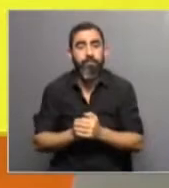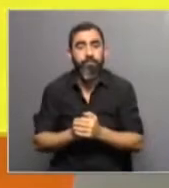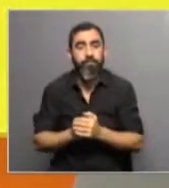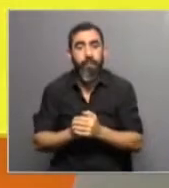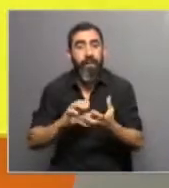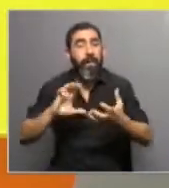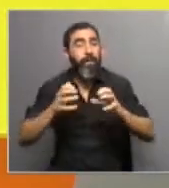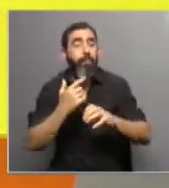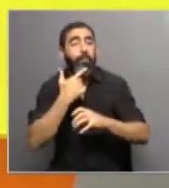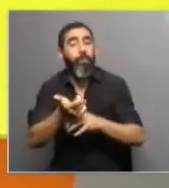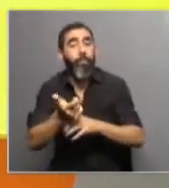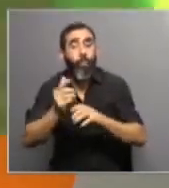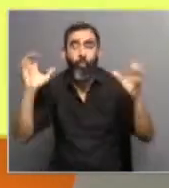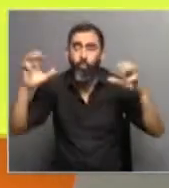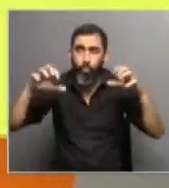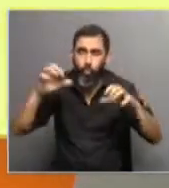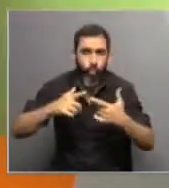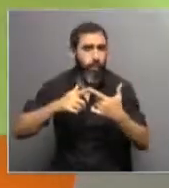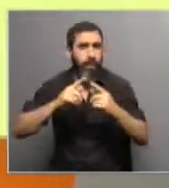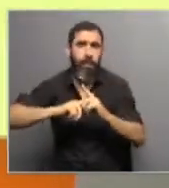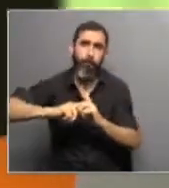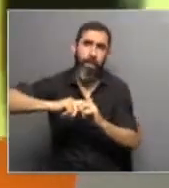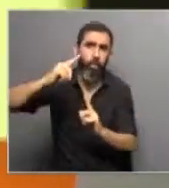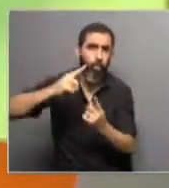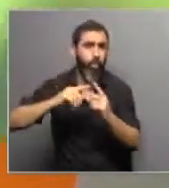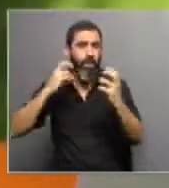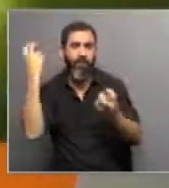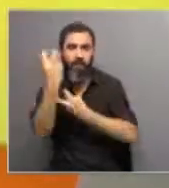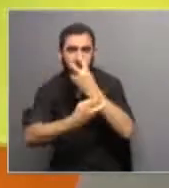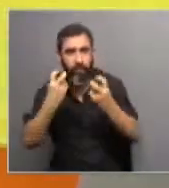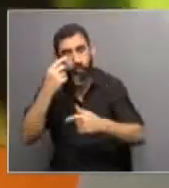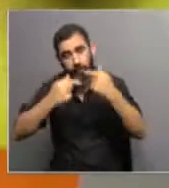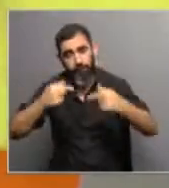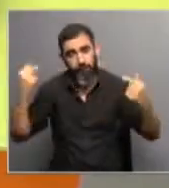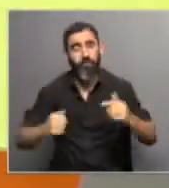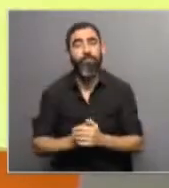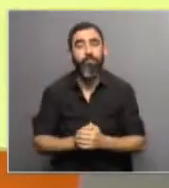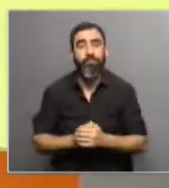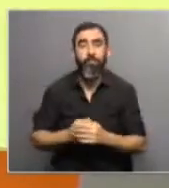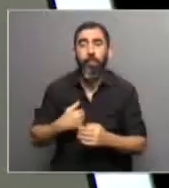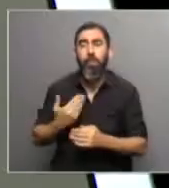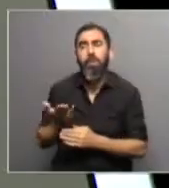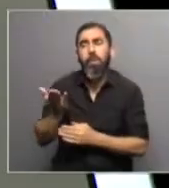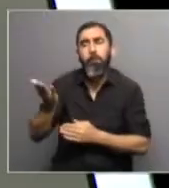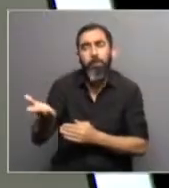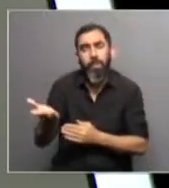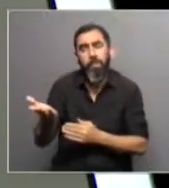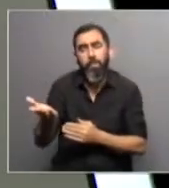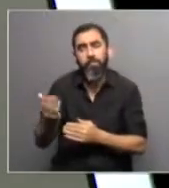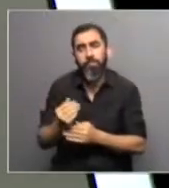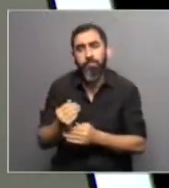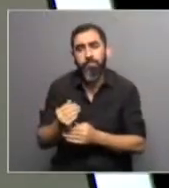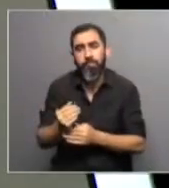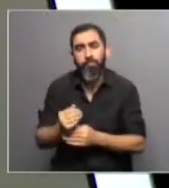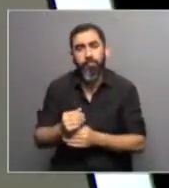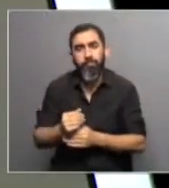variables del clima, como por ejemplo precipitaciones, temperatura, vientos, etc. Te voy a pedir, para arrancar y para hacer una base,